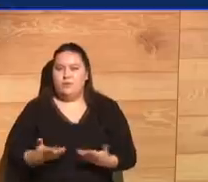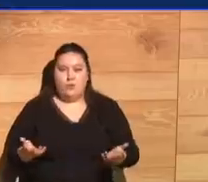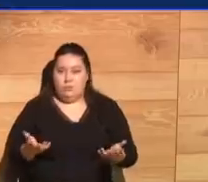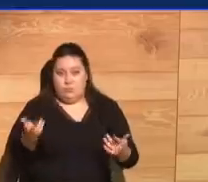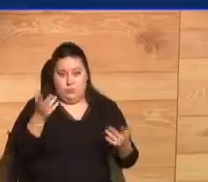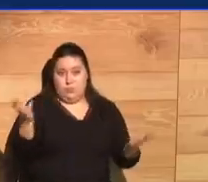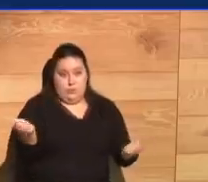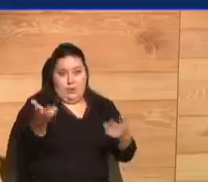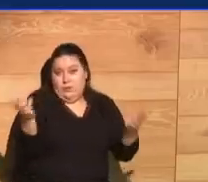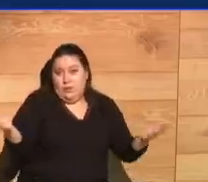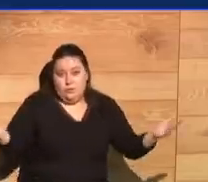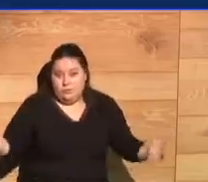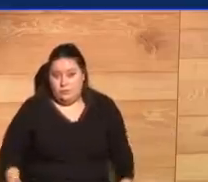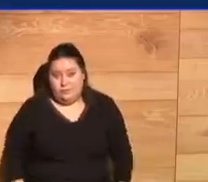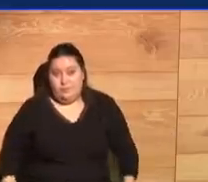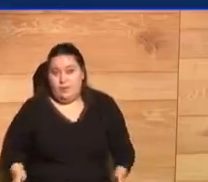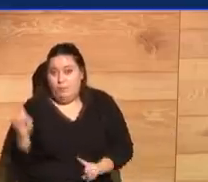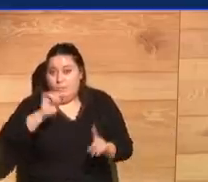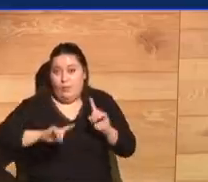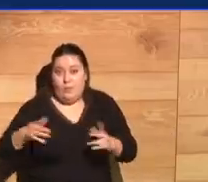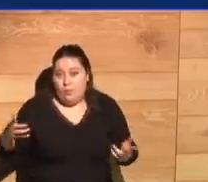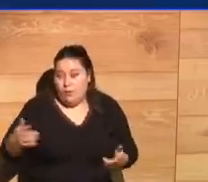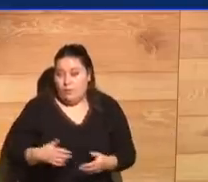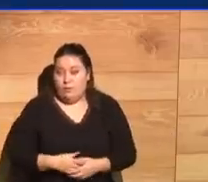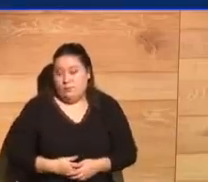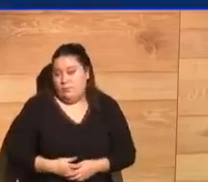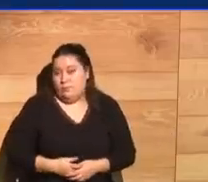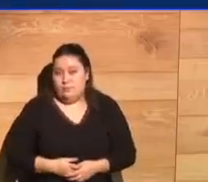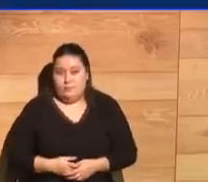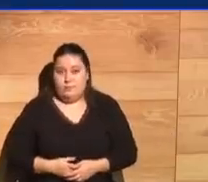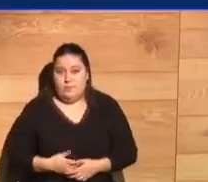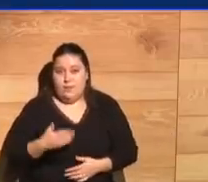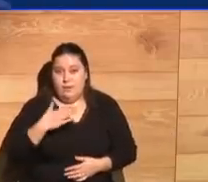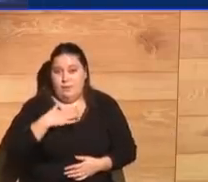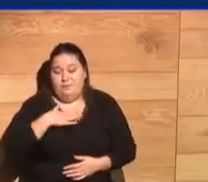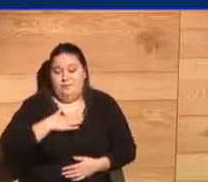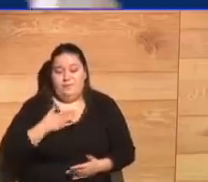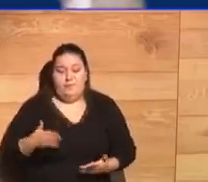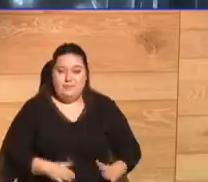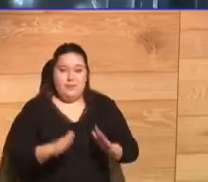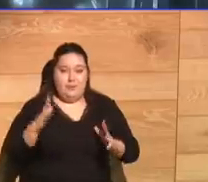está. Pues, ¿cuál es el problema? Pues ya está. Pues, mi hijo es marciano.